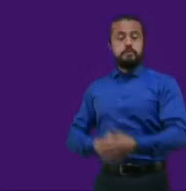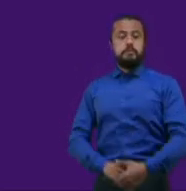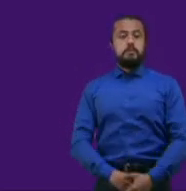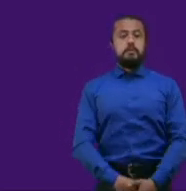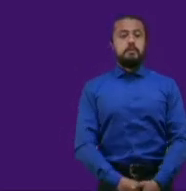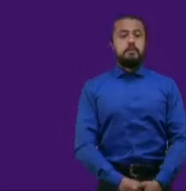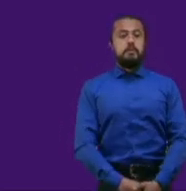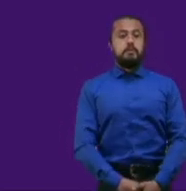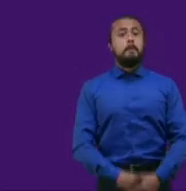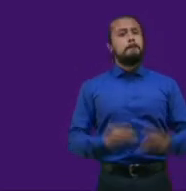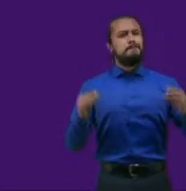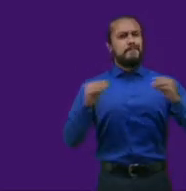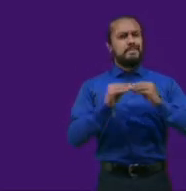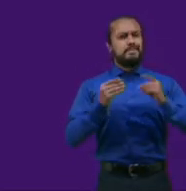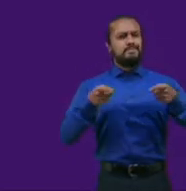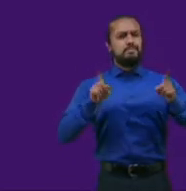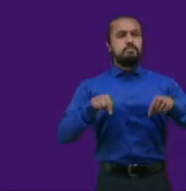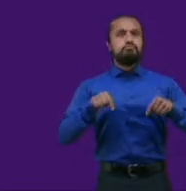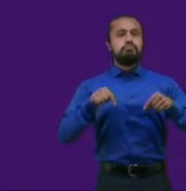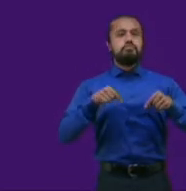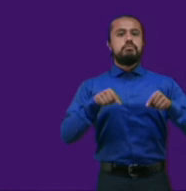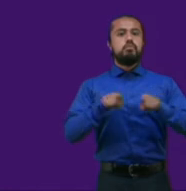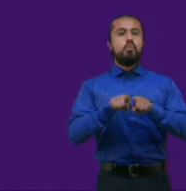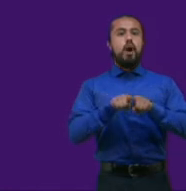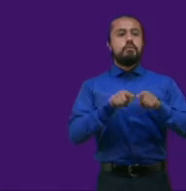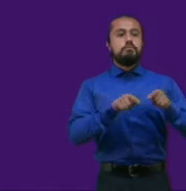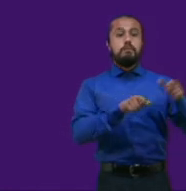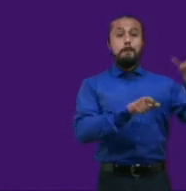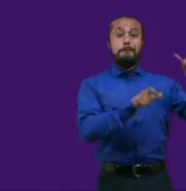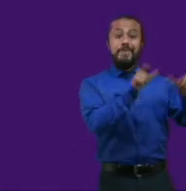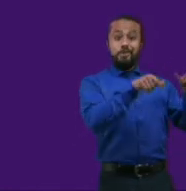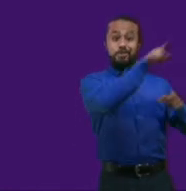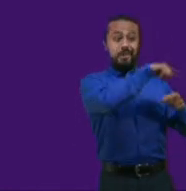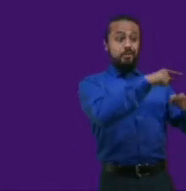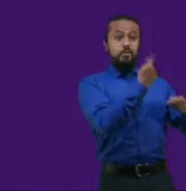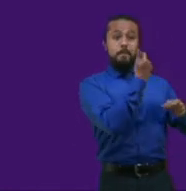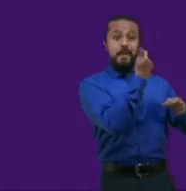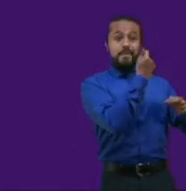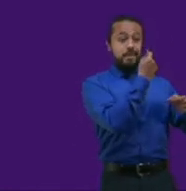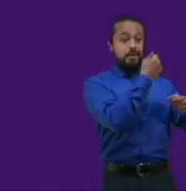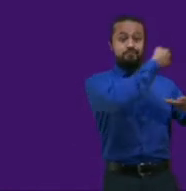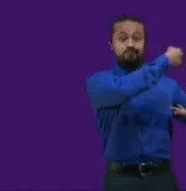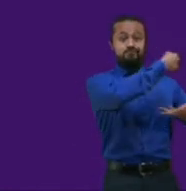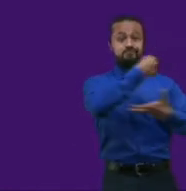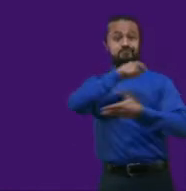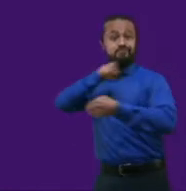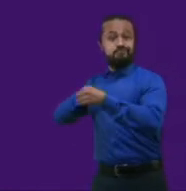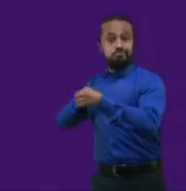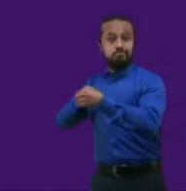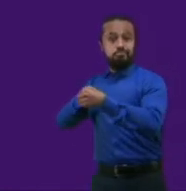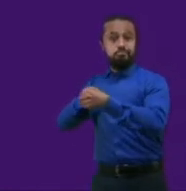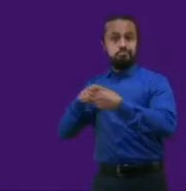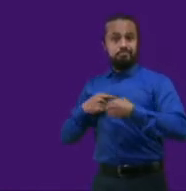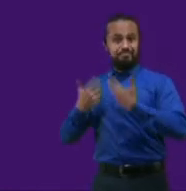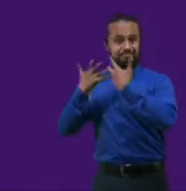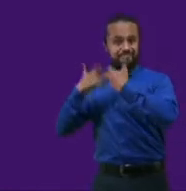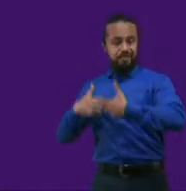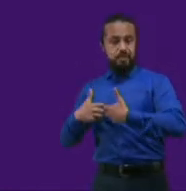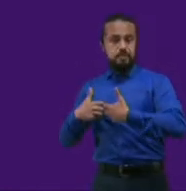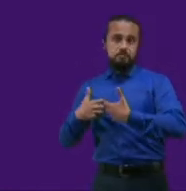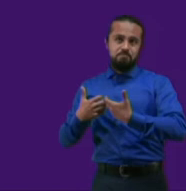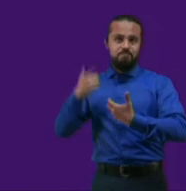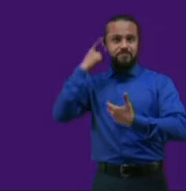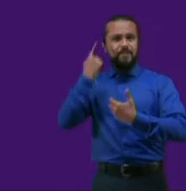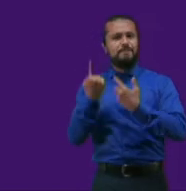Y otra cosa es dejar entrar un inversionista que eventualmente empiece a hacer modificaciones sobre eso que no tienen tanto